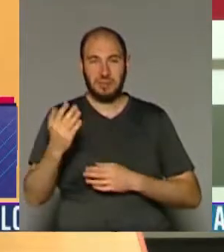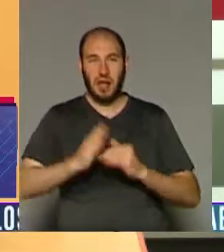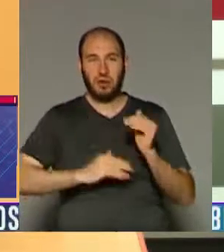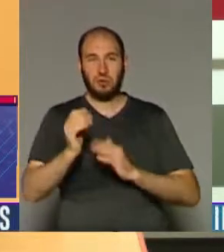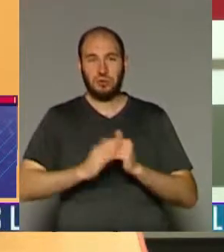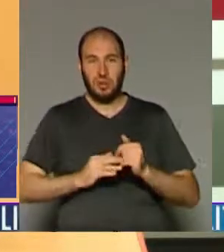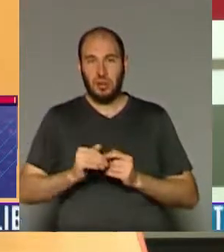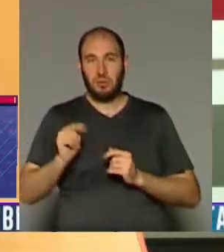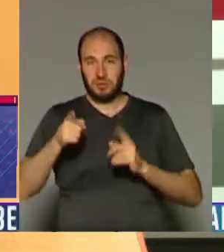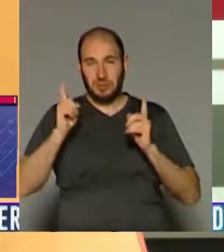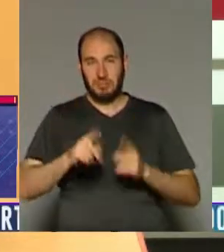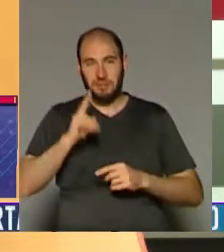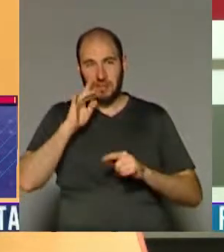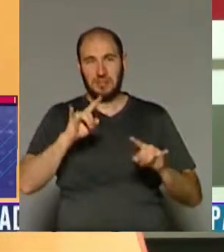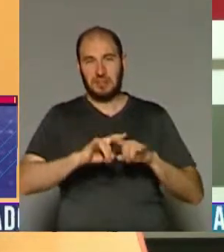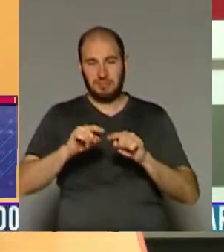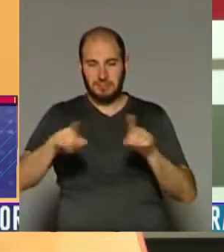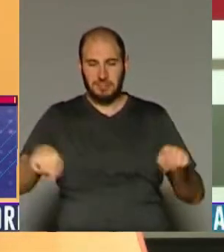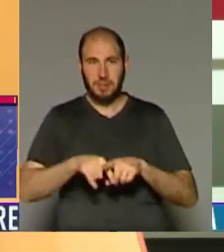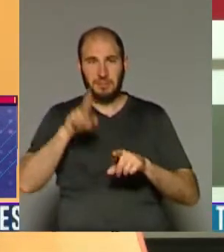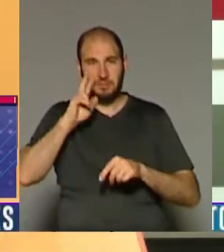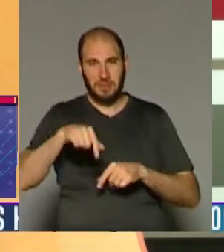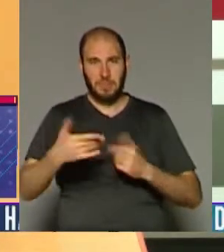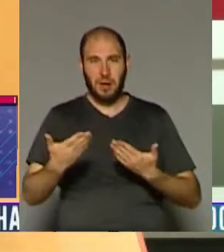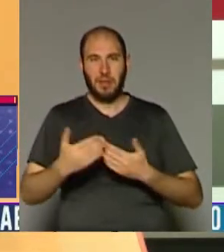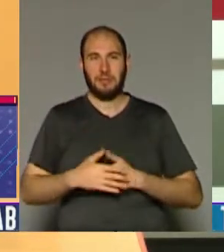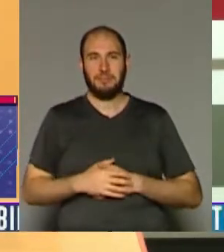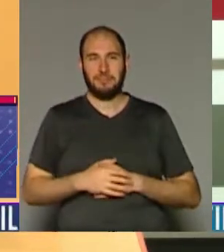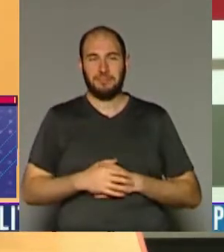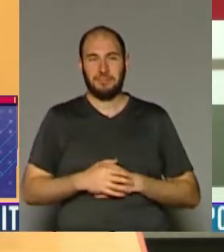construcción que ustedes también van a poder ver en www.unidiversidad.com.ar.